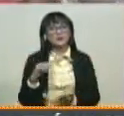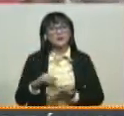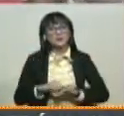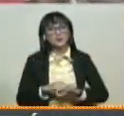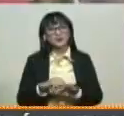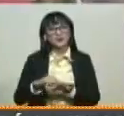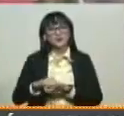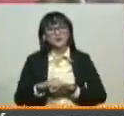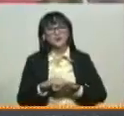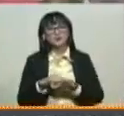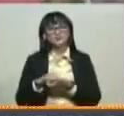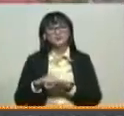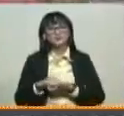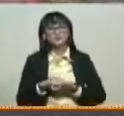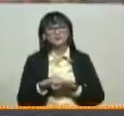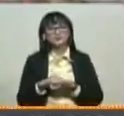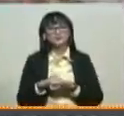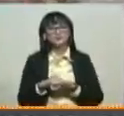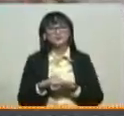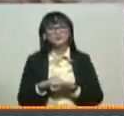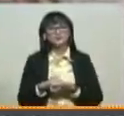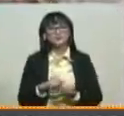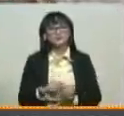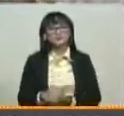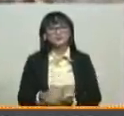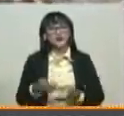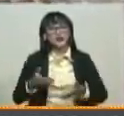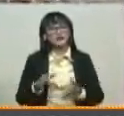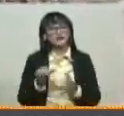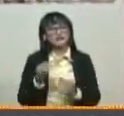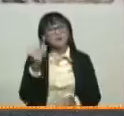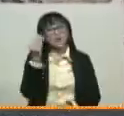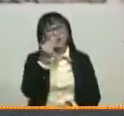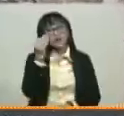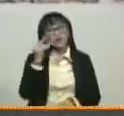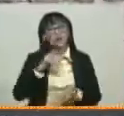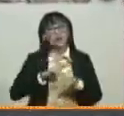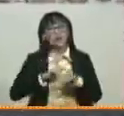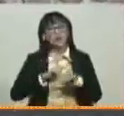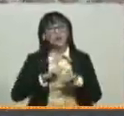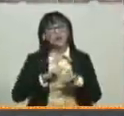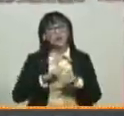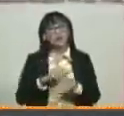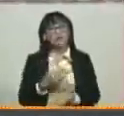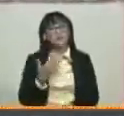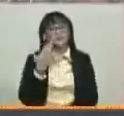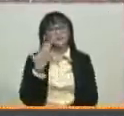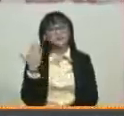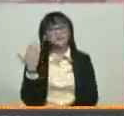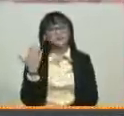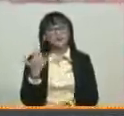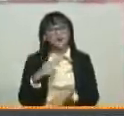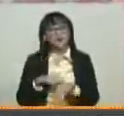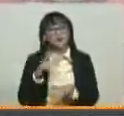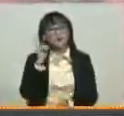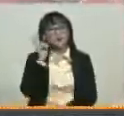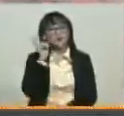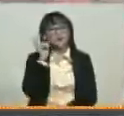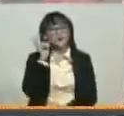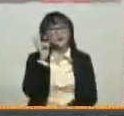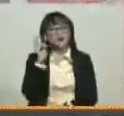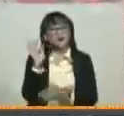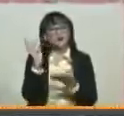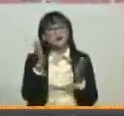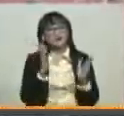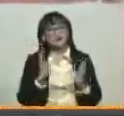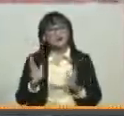Isnotú, donde nació el doctor José Gregorio Hernández y también de la Virgen de la Paz. A esta hora vamos a escuchar el ambiente